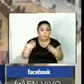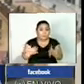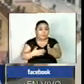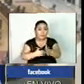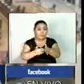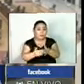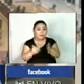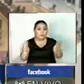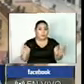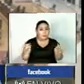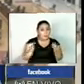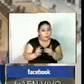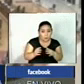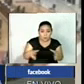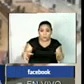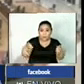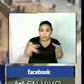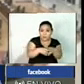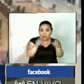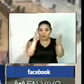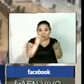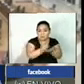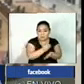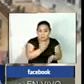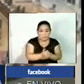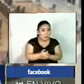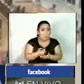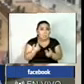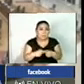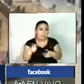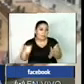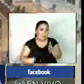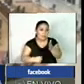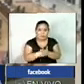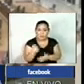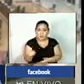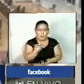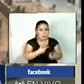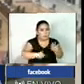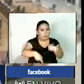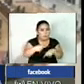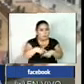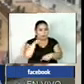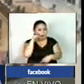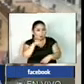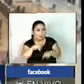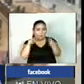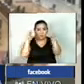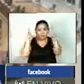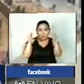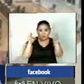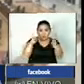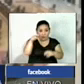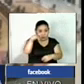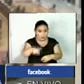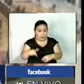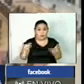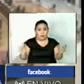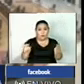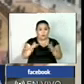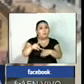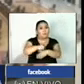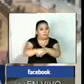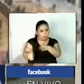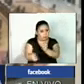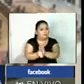de la Comisión de Hacienda, pero lamentablemente no se tuvo el coro requerido. Importante señalar el hecho de que la plenaria acá en el Salón Azul sí